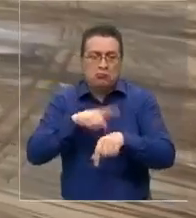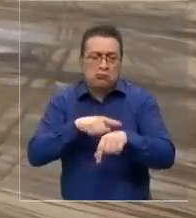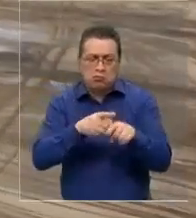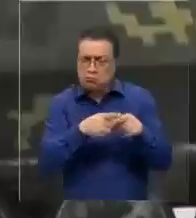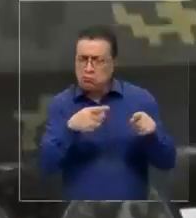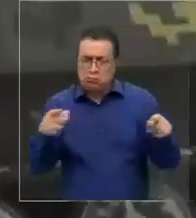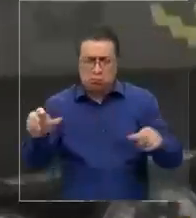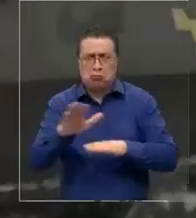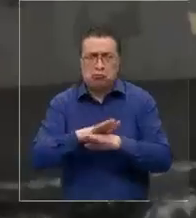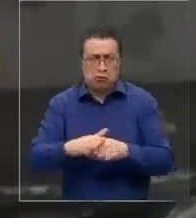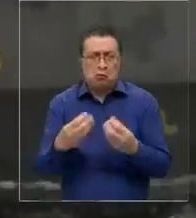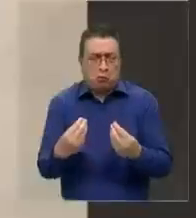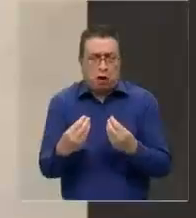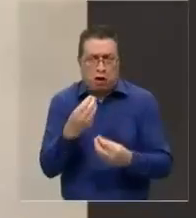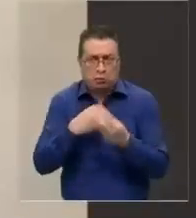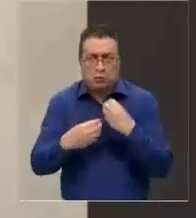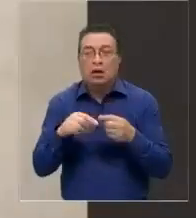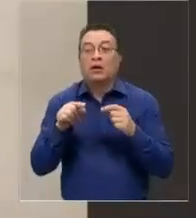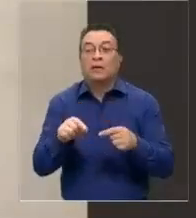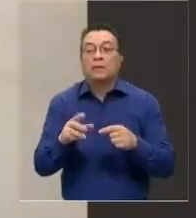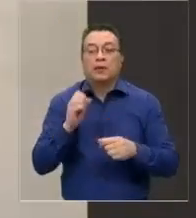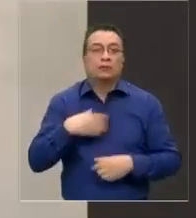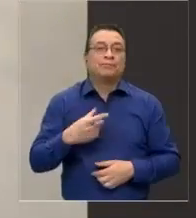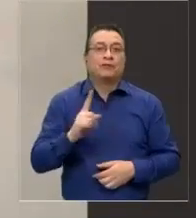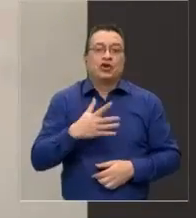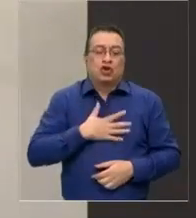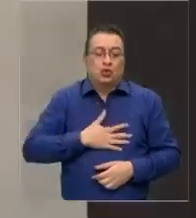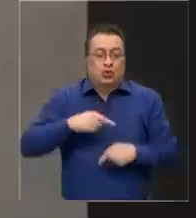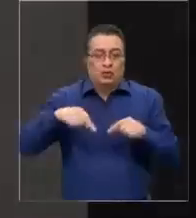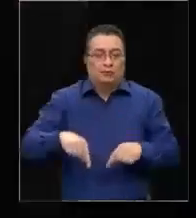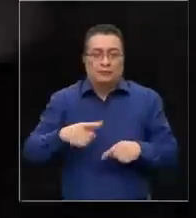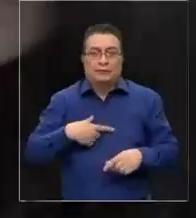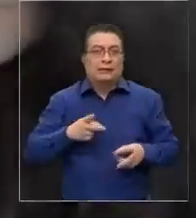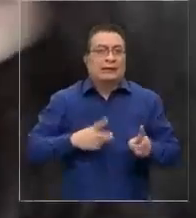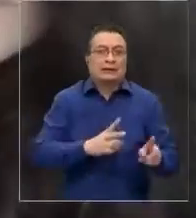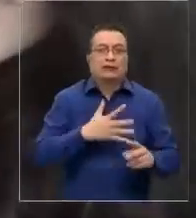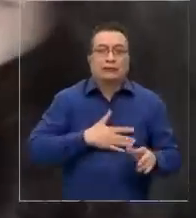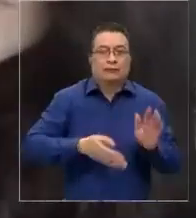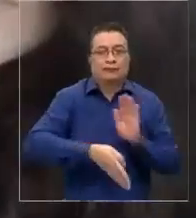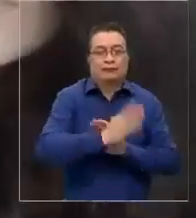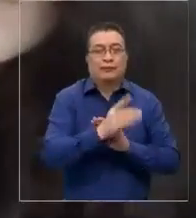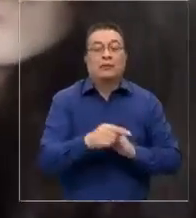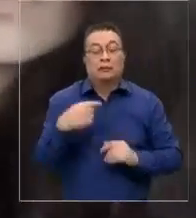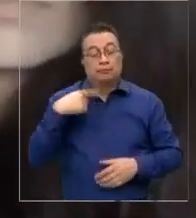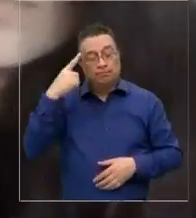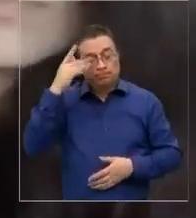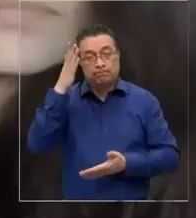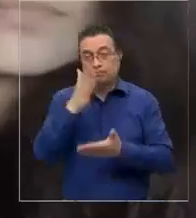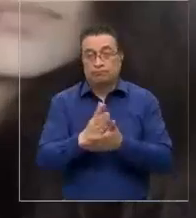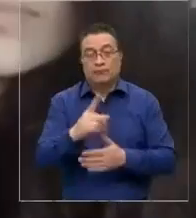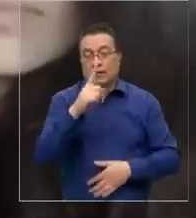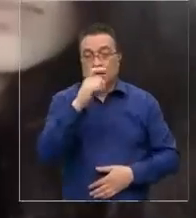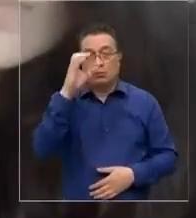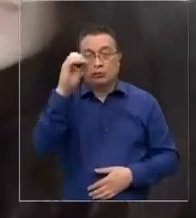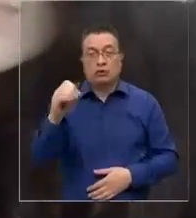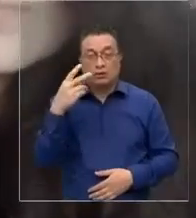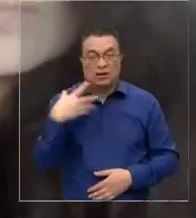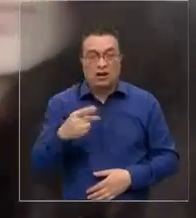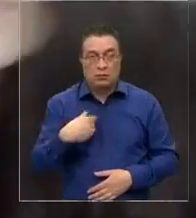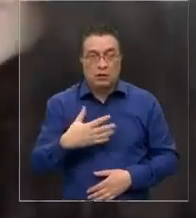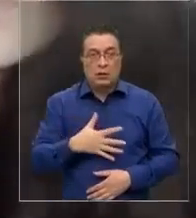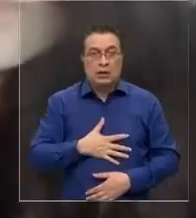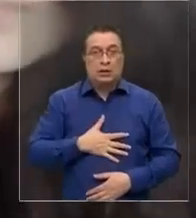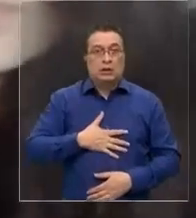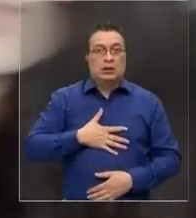gustaría salir del medio del conflicto, yo creo que a nadie le gustaría estar en medio de una guerra. Nuestra decisión la tomamos así 100% cuando ya empezamos a